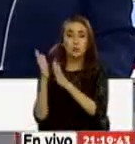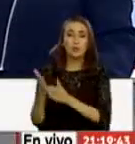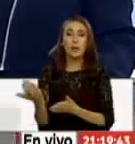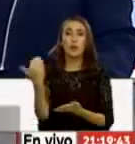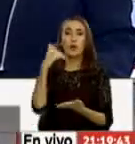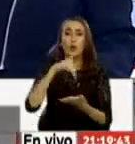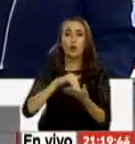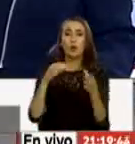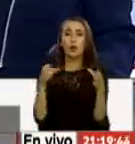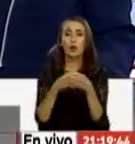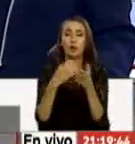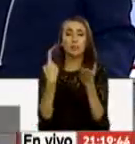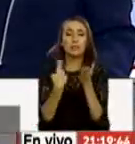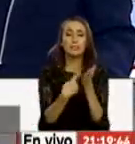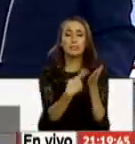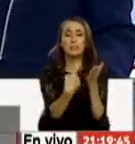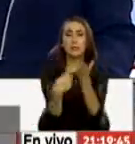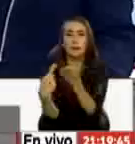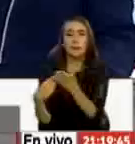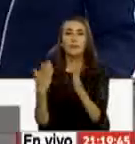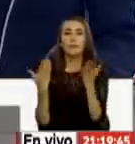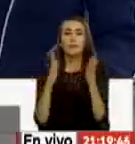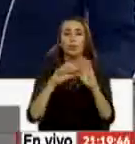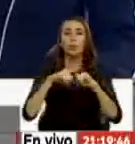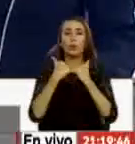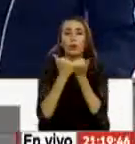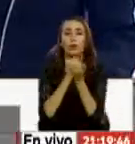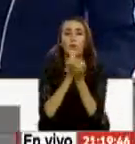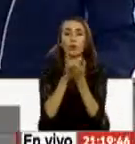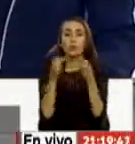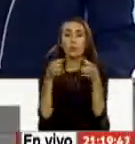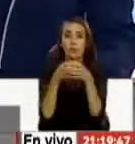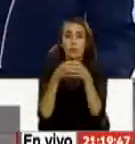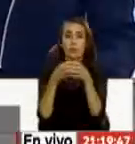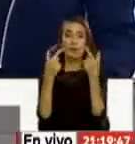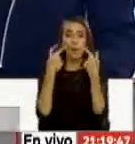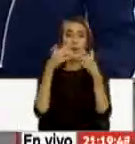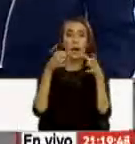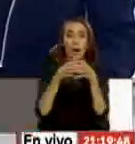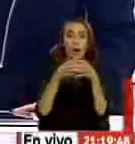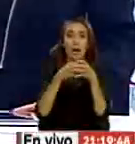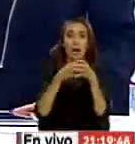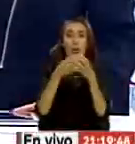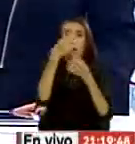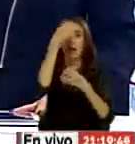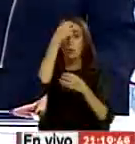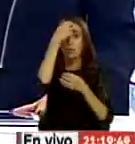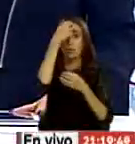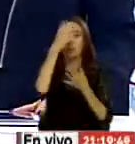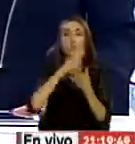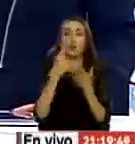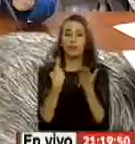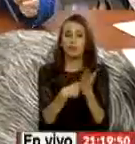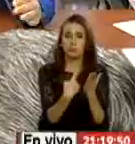vuelve a ser materia de debate en el legislativo, en esta ocasión durante una de las sesiones de la Comisión de Educación.